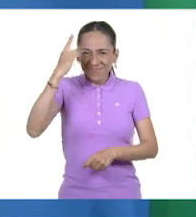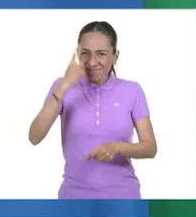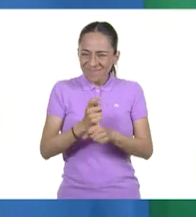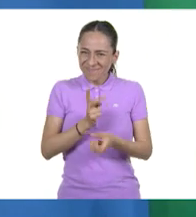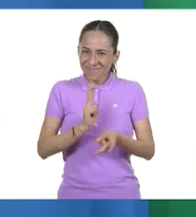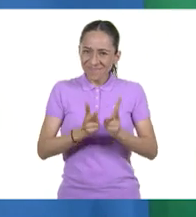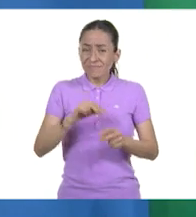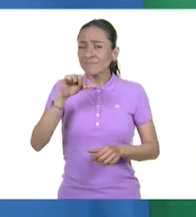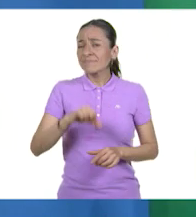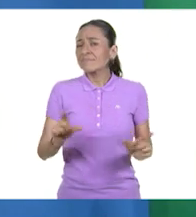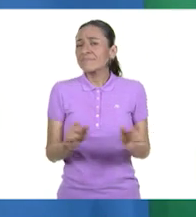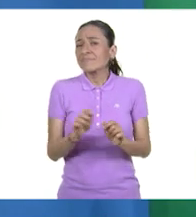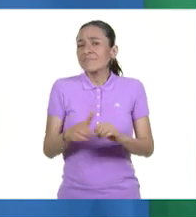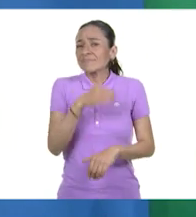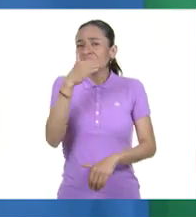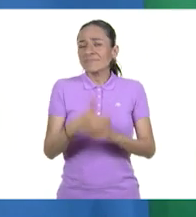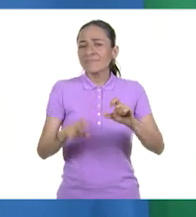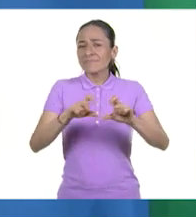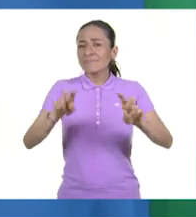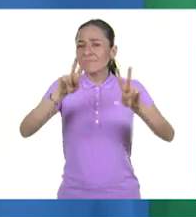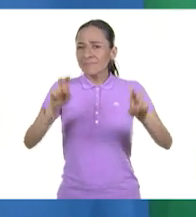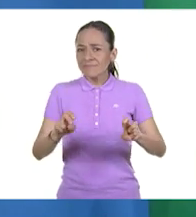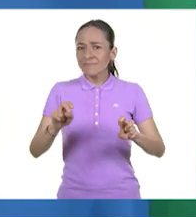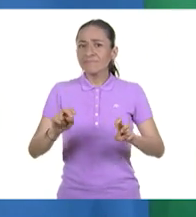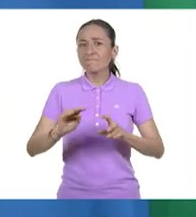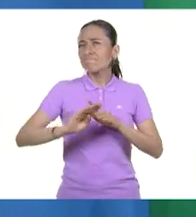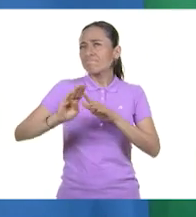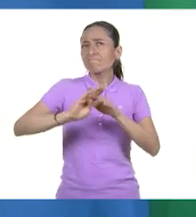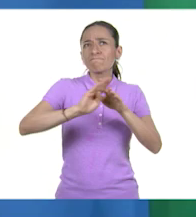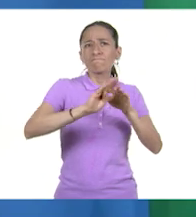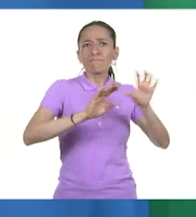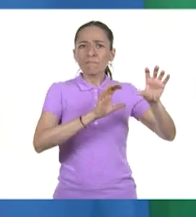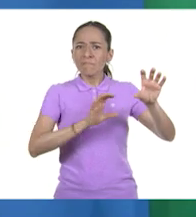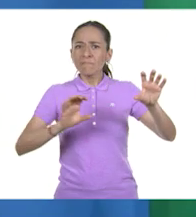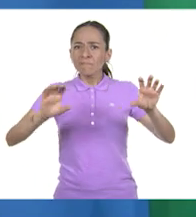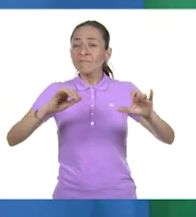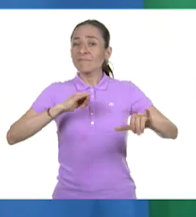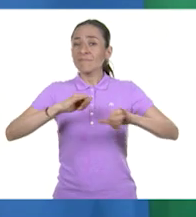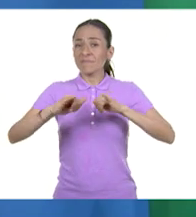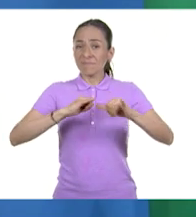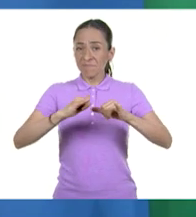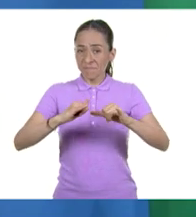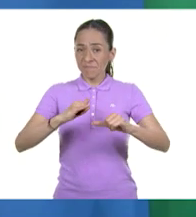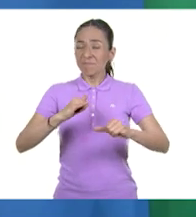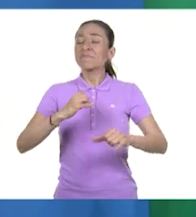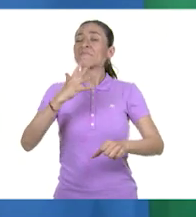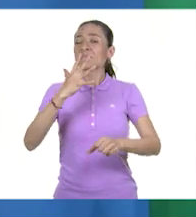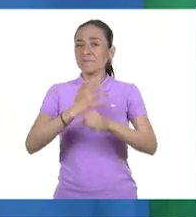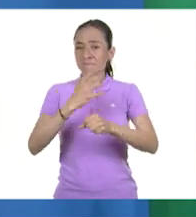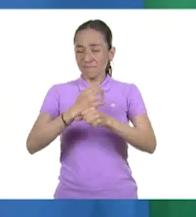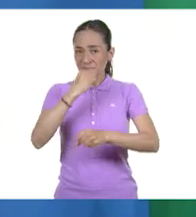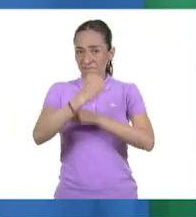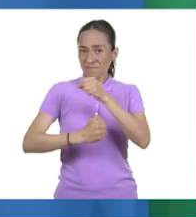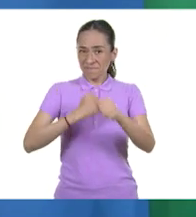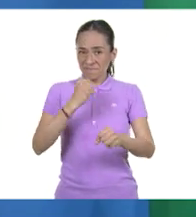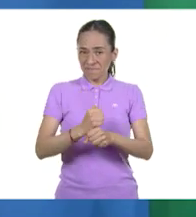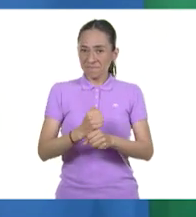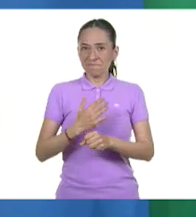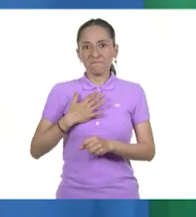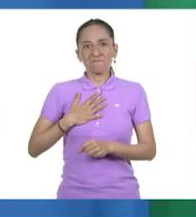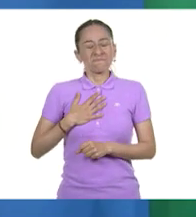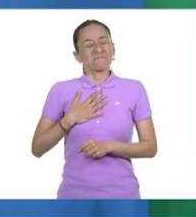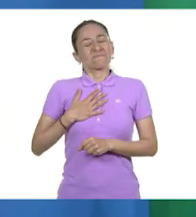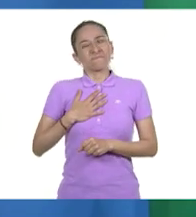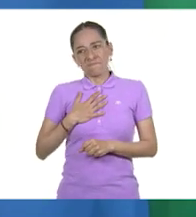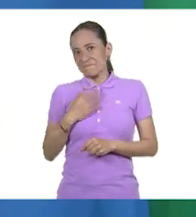hoy hemos terminado con flujos migratorios por continente, geografía, 5º grado. Espero que lo hayan disfrutado tanto como